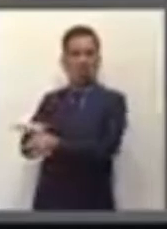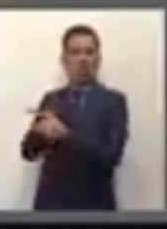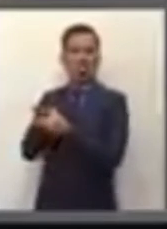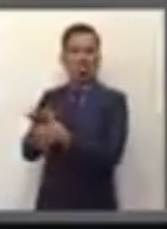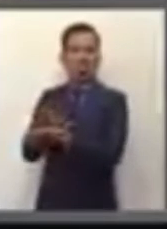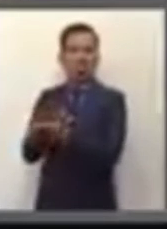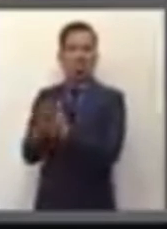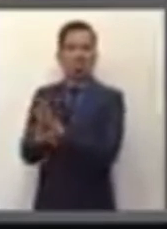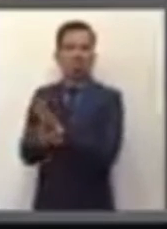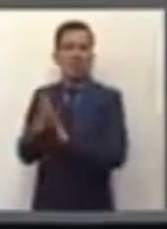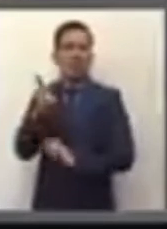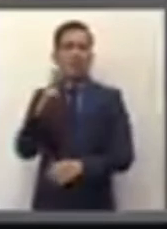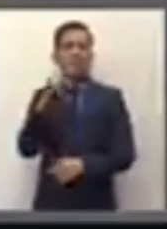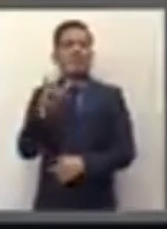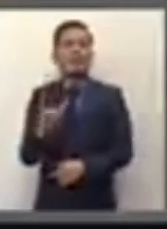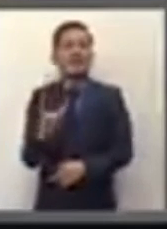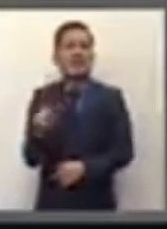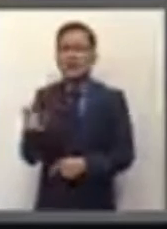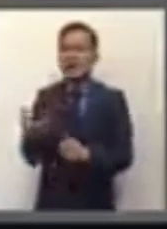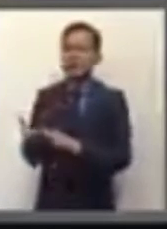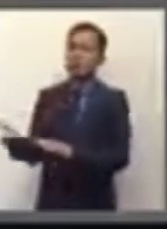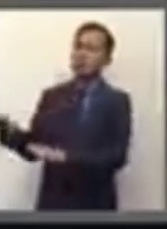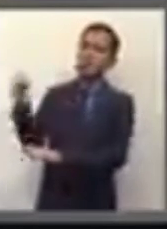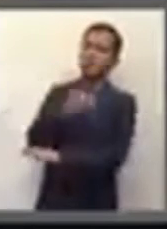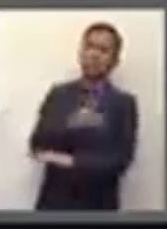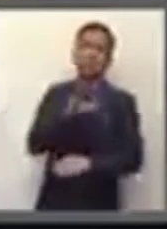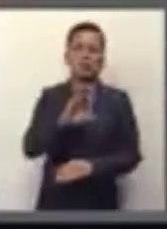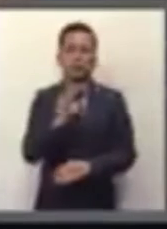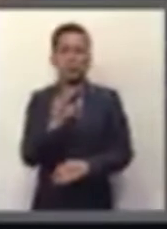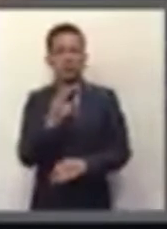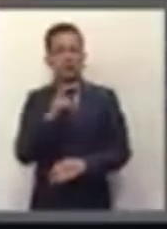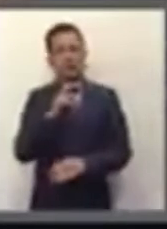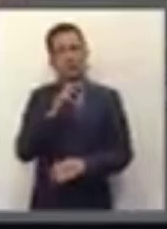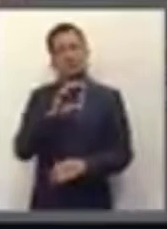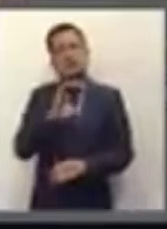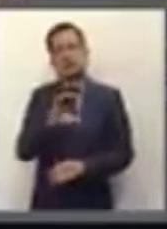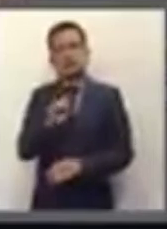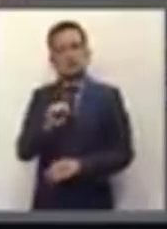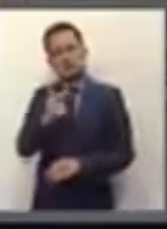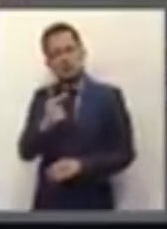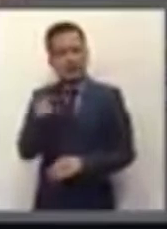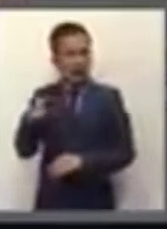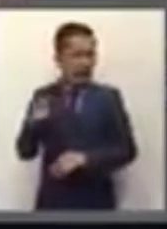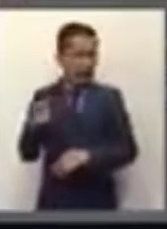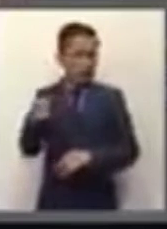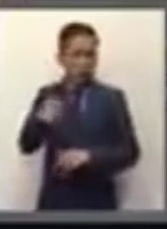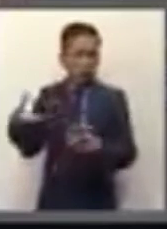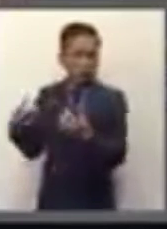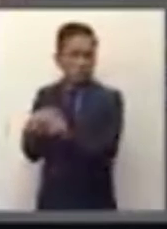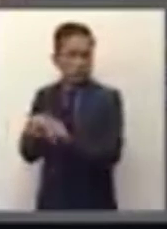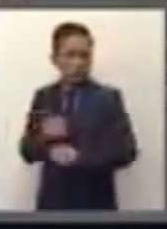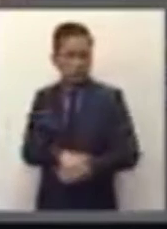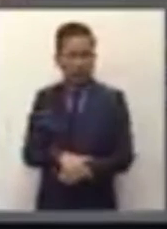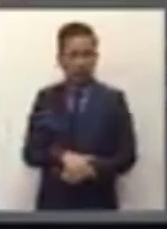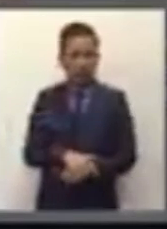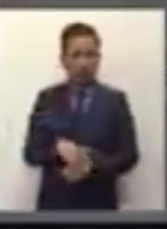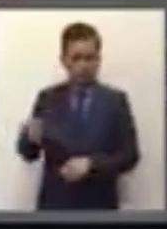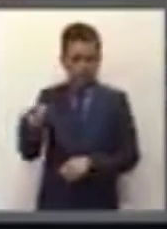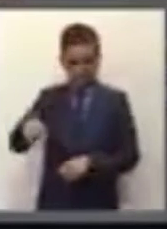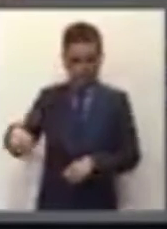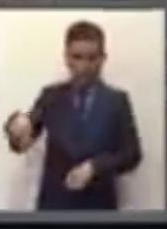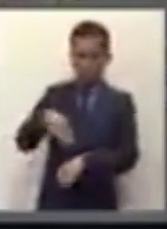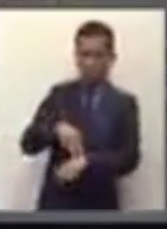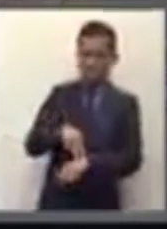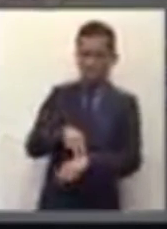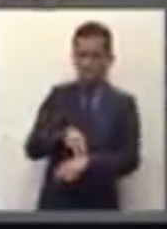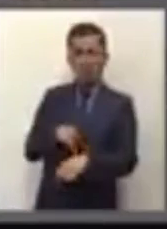Han sido aliados del PRI desde Carlos Salinas de Gortari. Han defendido en esta tribuna los peores agravios al